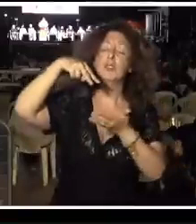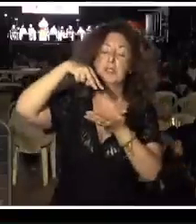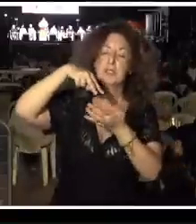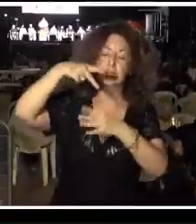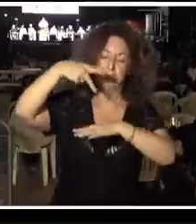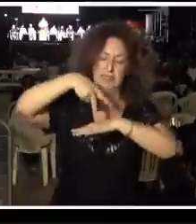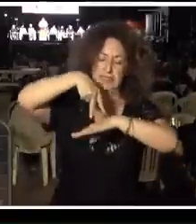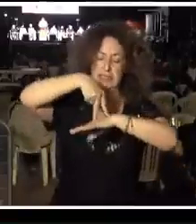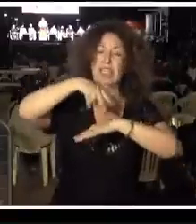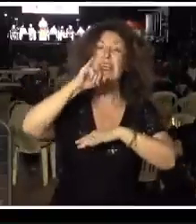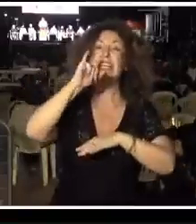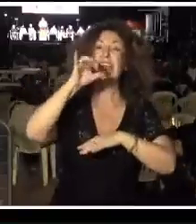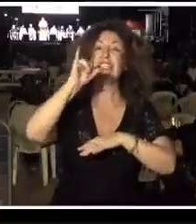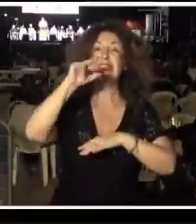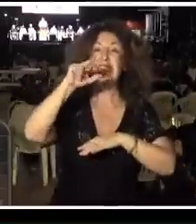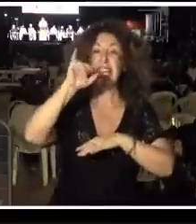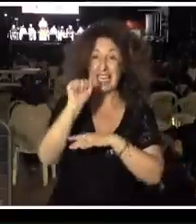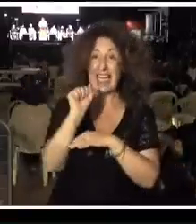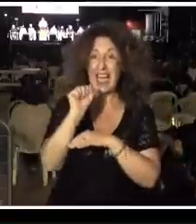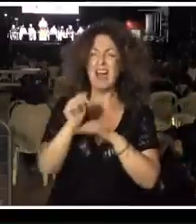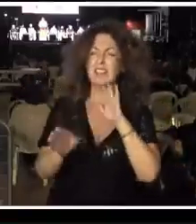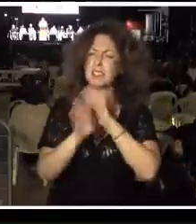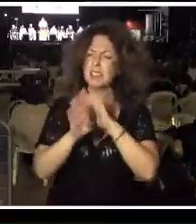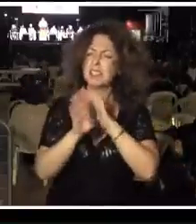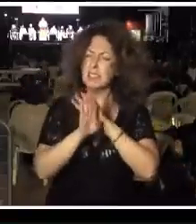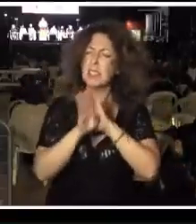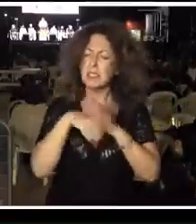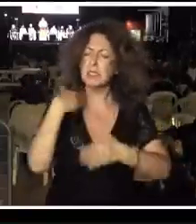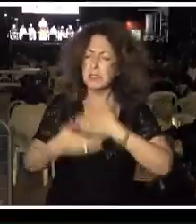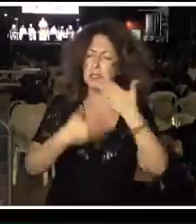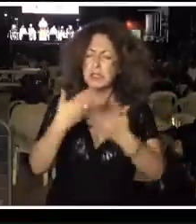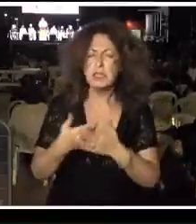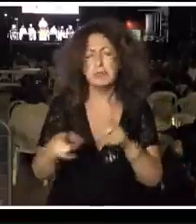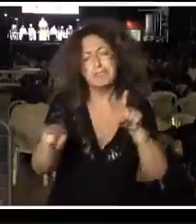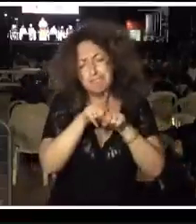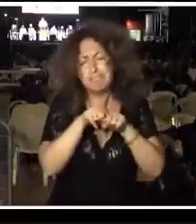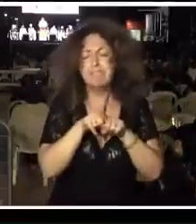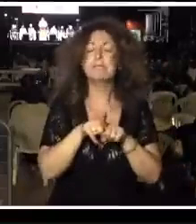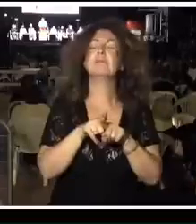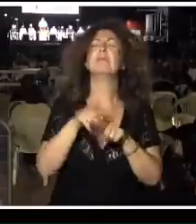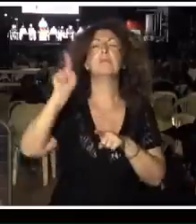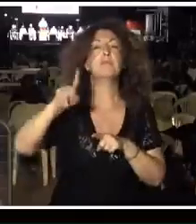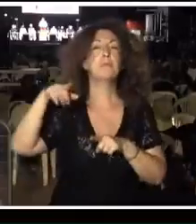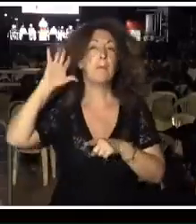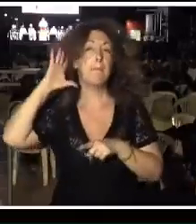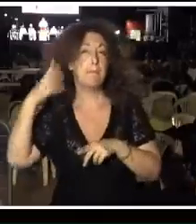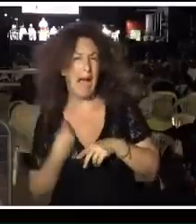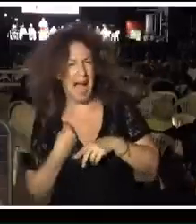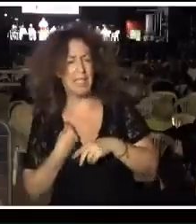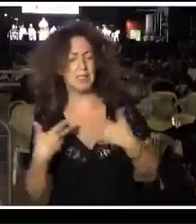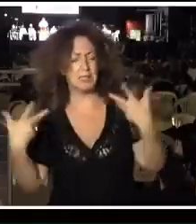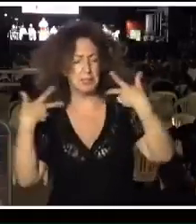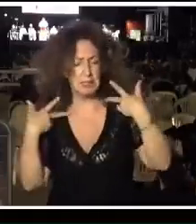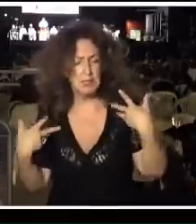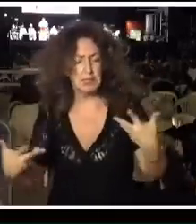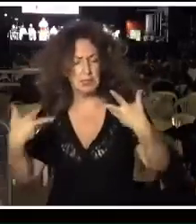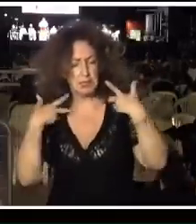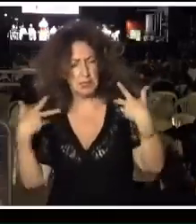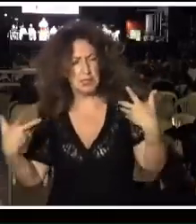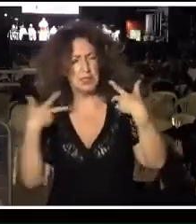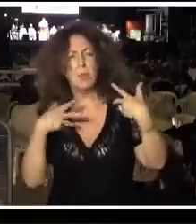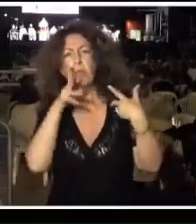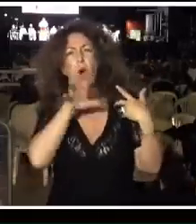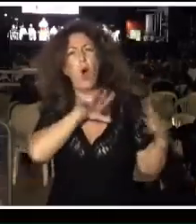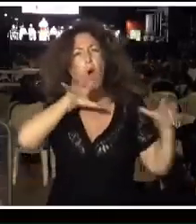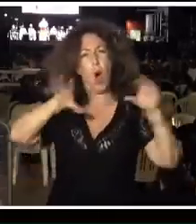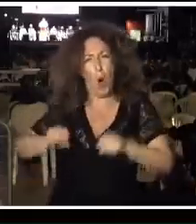terrorismo integrista, continúa injustamente asediado, al pueblo palestino, martirizado por la ilegal